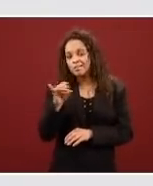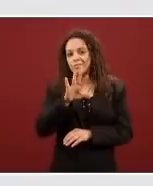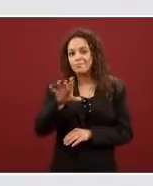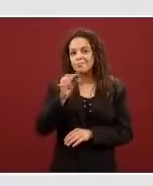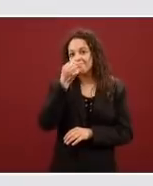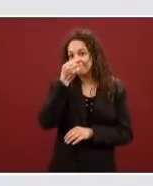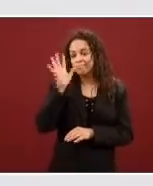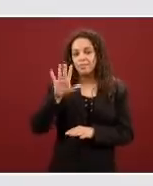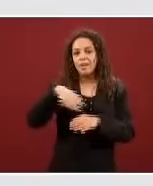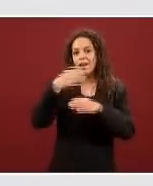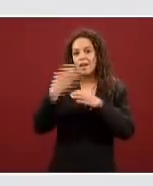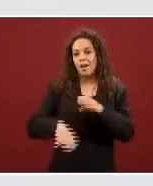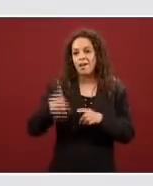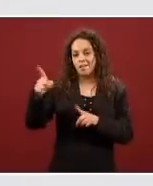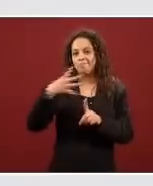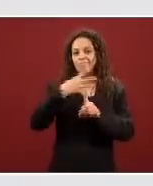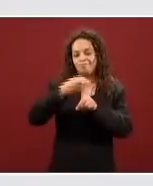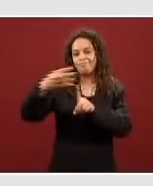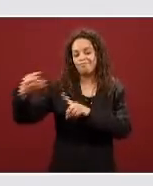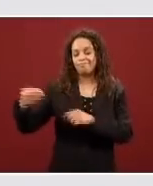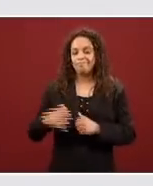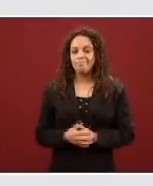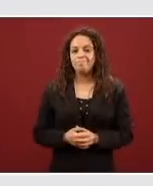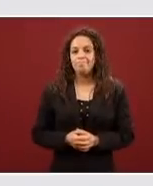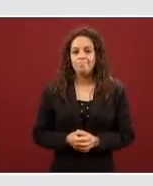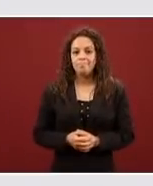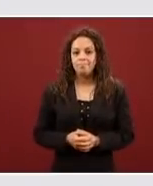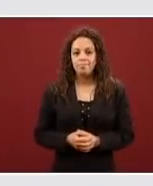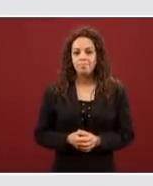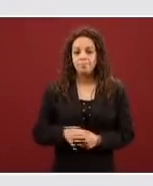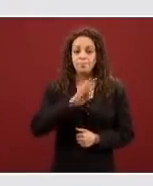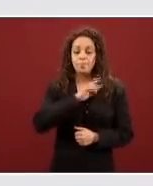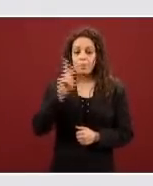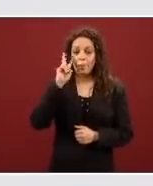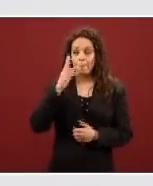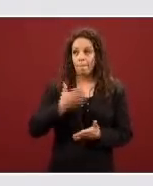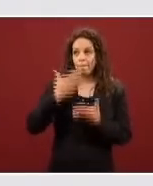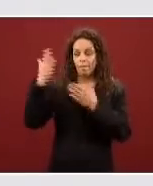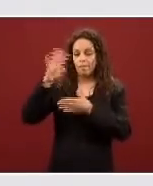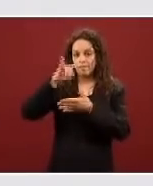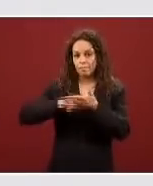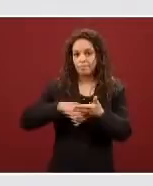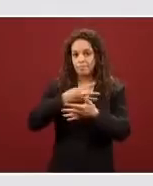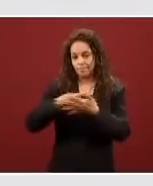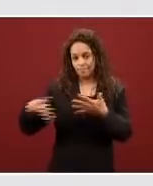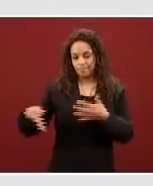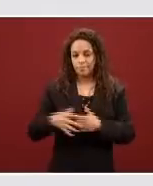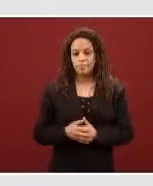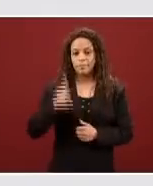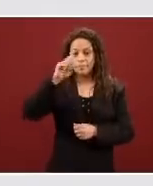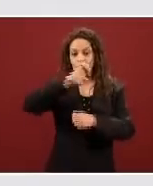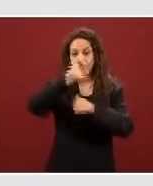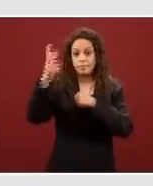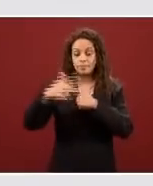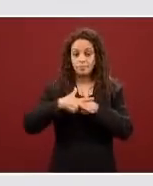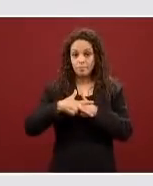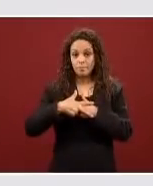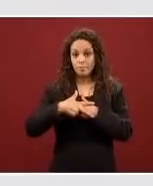epidémica. Y lo que sí podemos ver en la tabla por regiones es precisamente que Europa empieza